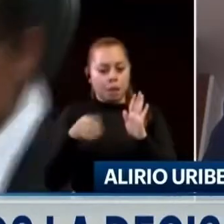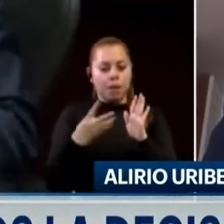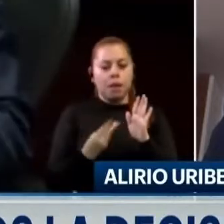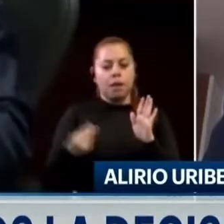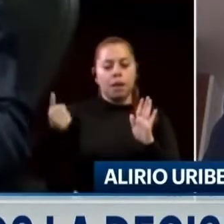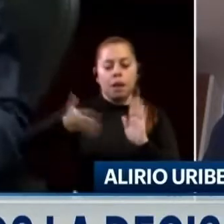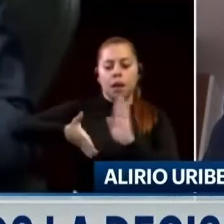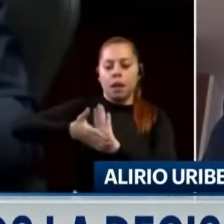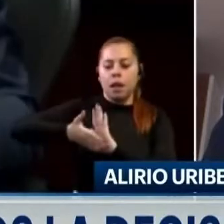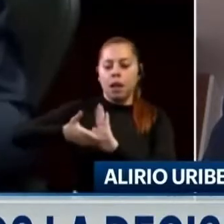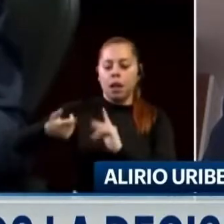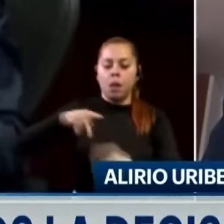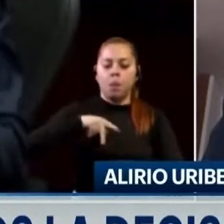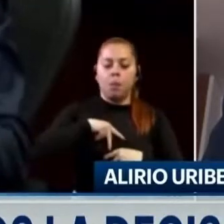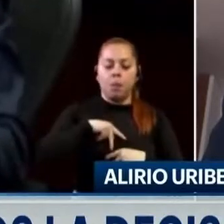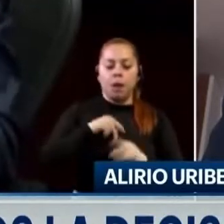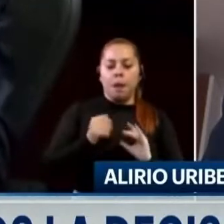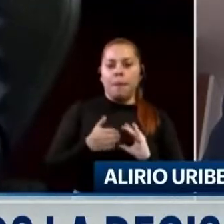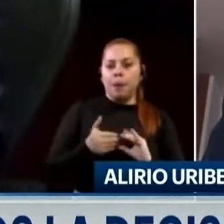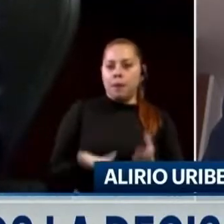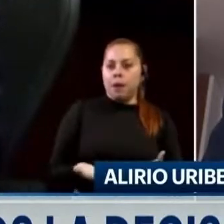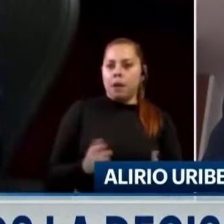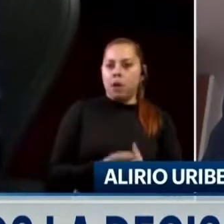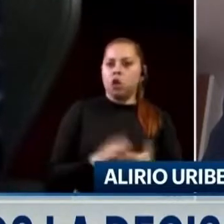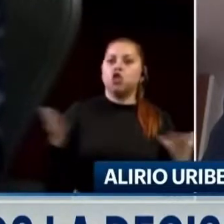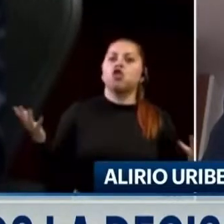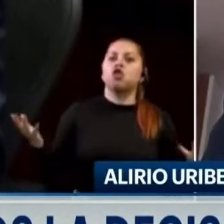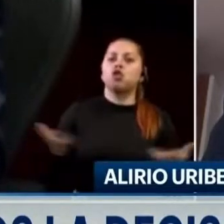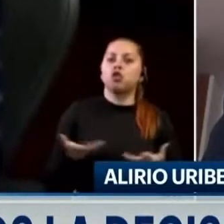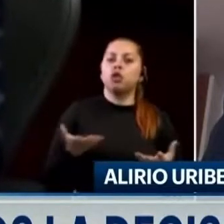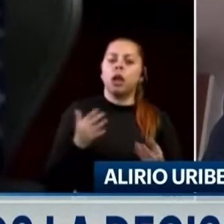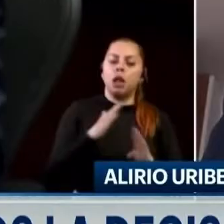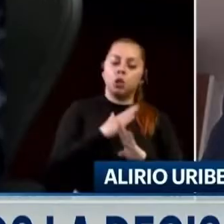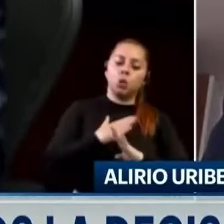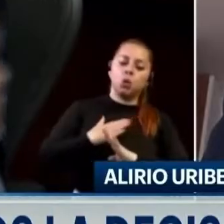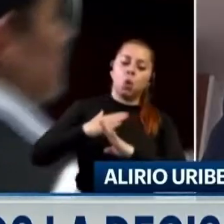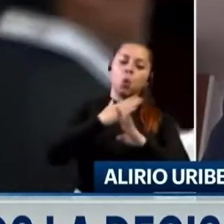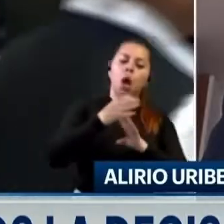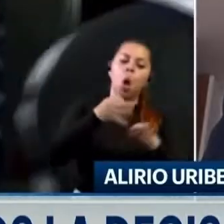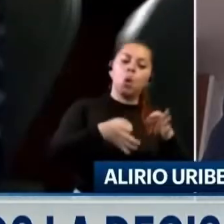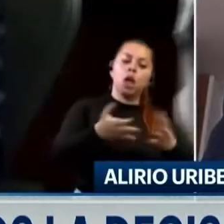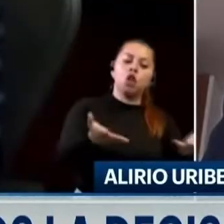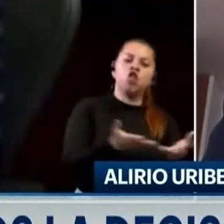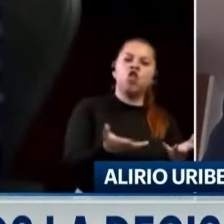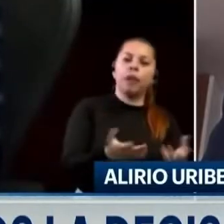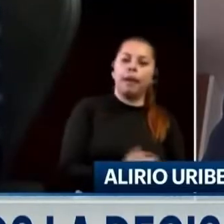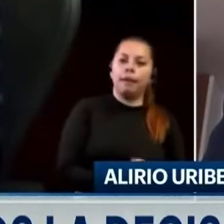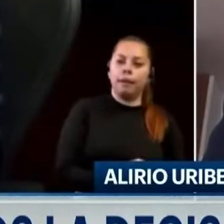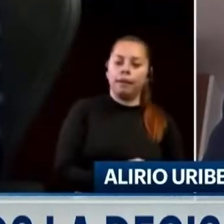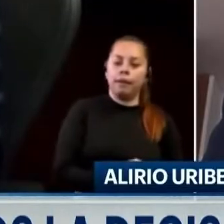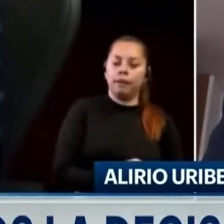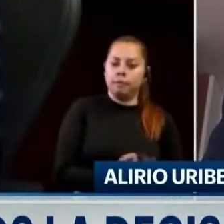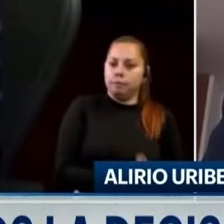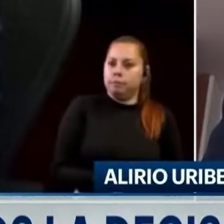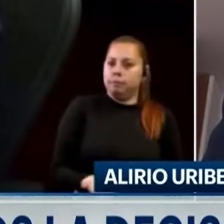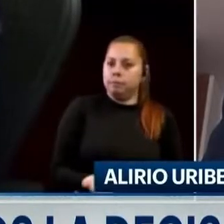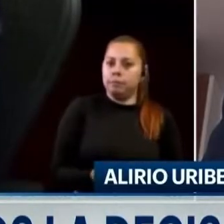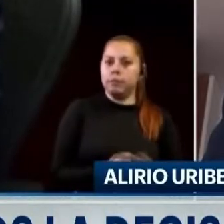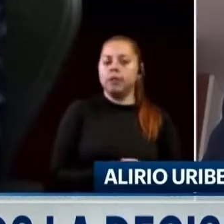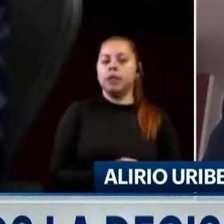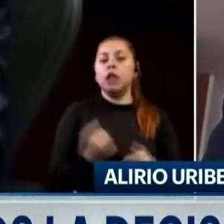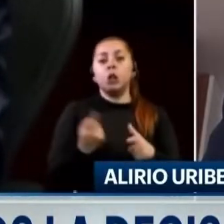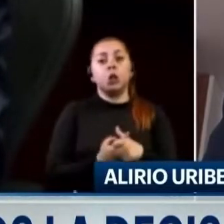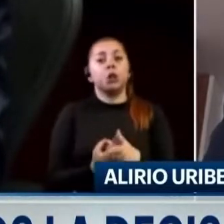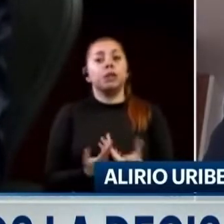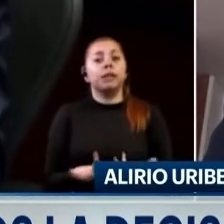esa ponencia yo lo que le puedo asegurar a la opinión pública es que sí hubo consecutividad de todas las proposiciones que